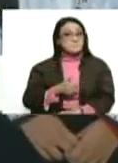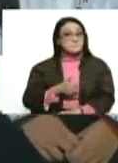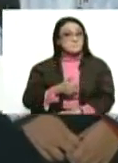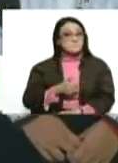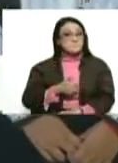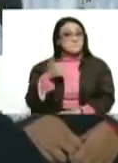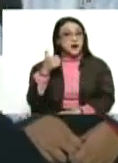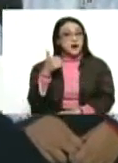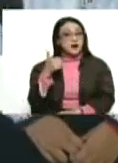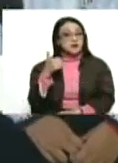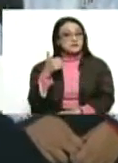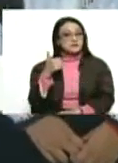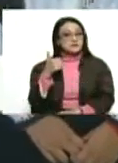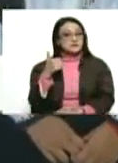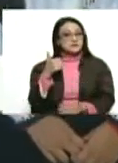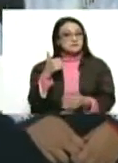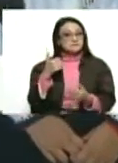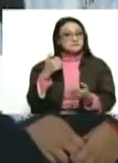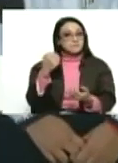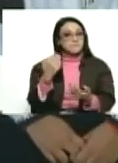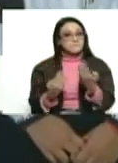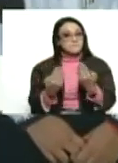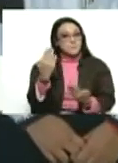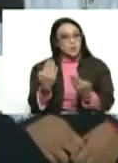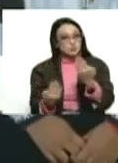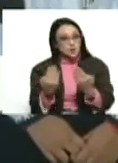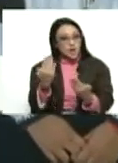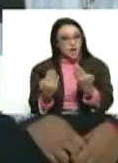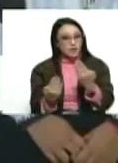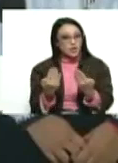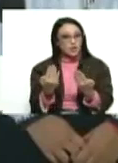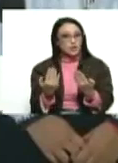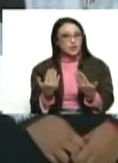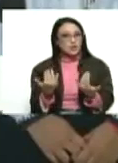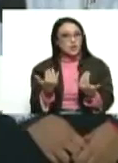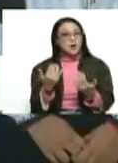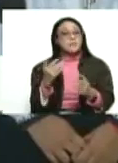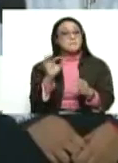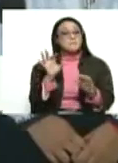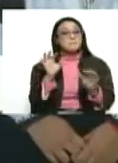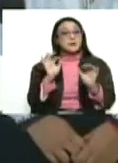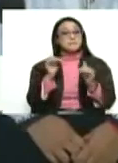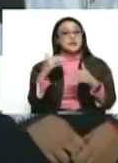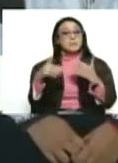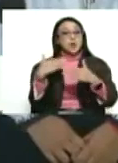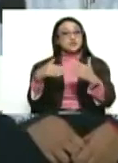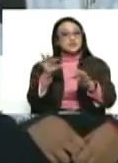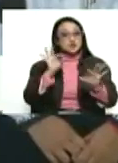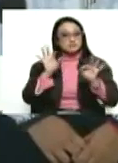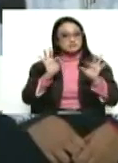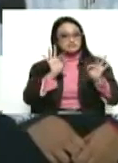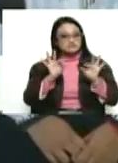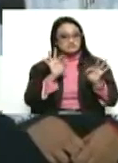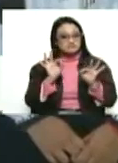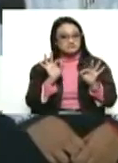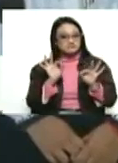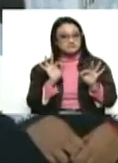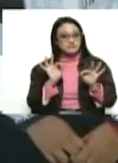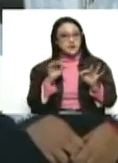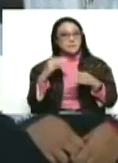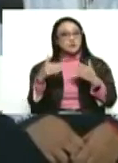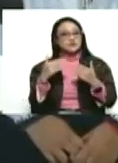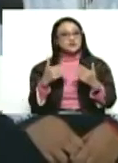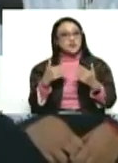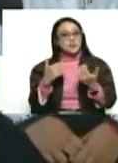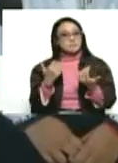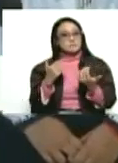un más grande Universo de candidatos y candidatas para que el proceso de selección finalmente sea un proceso